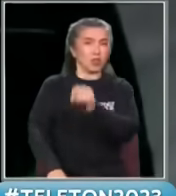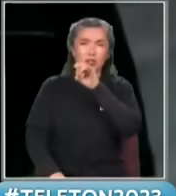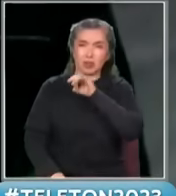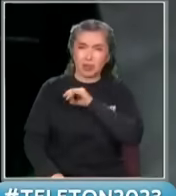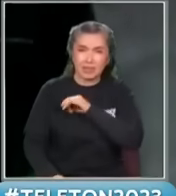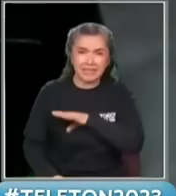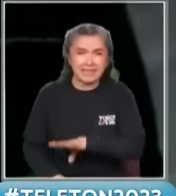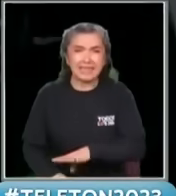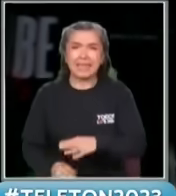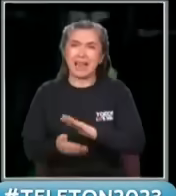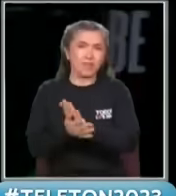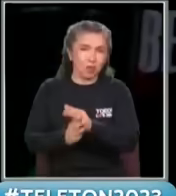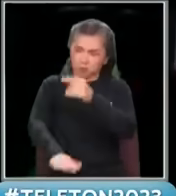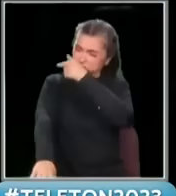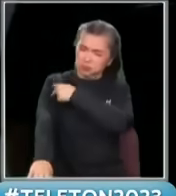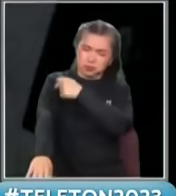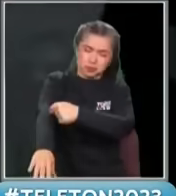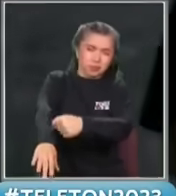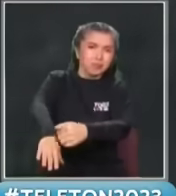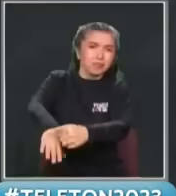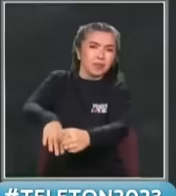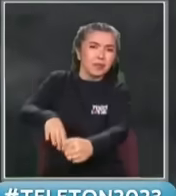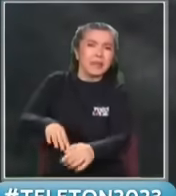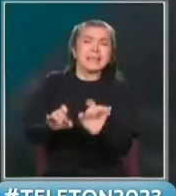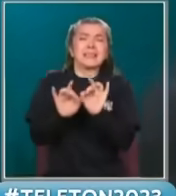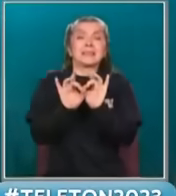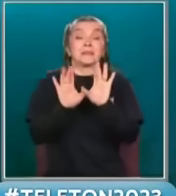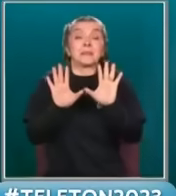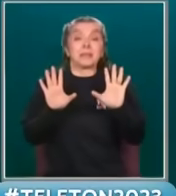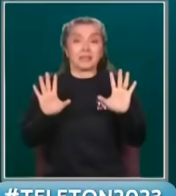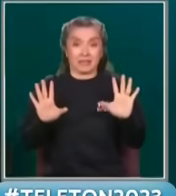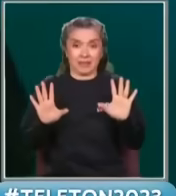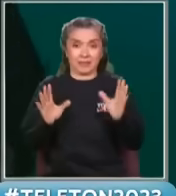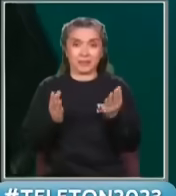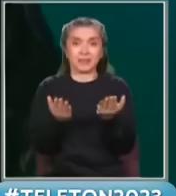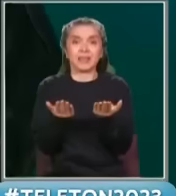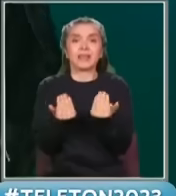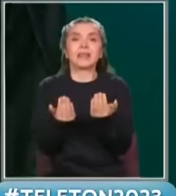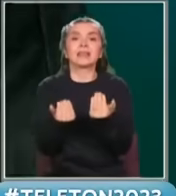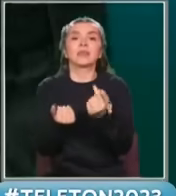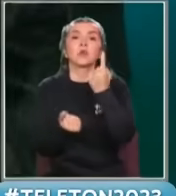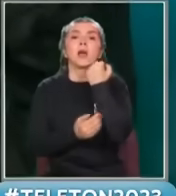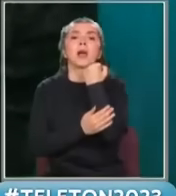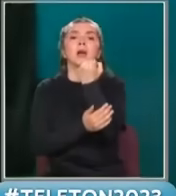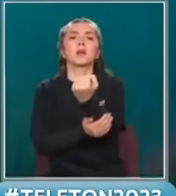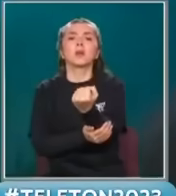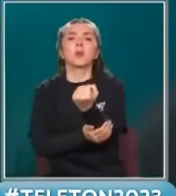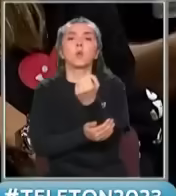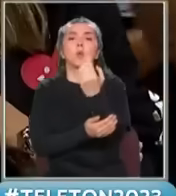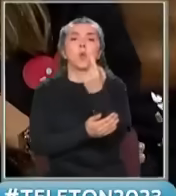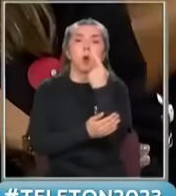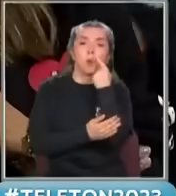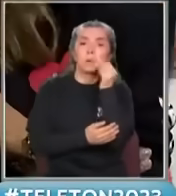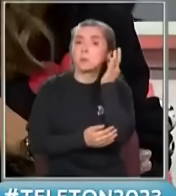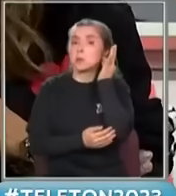Tierra del Fuego, Antártica. Vamos a ver algo realmente especial. Necesito a un ayudante o a una